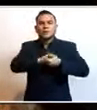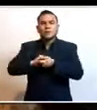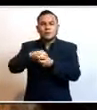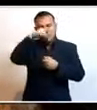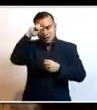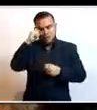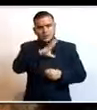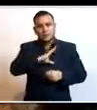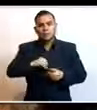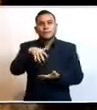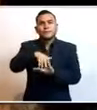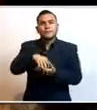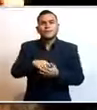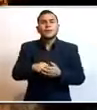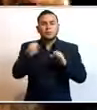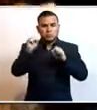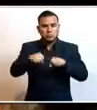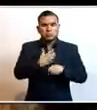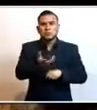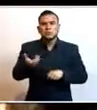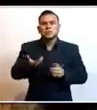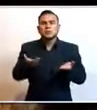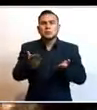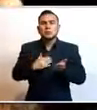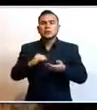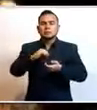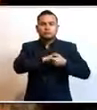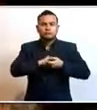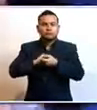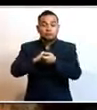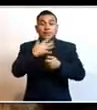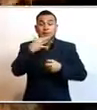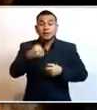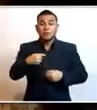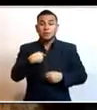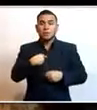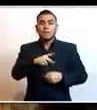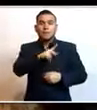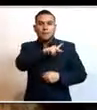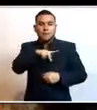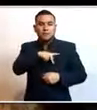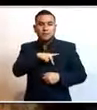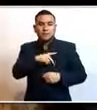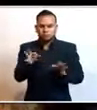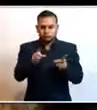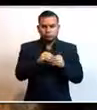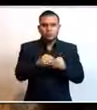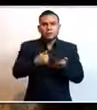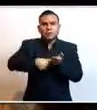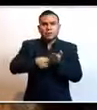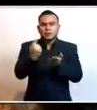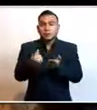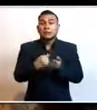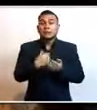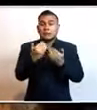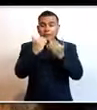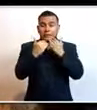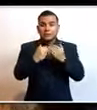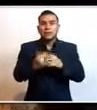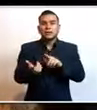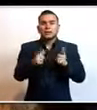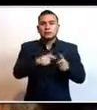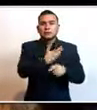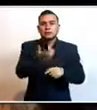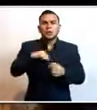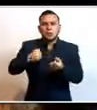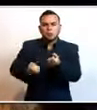por el pueblo salvadoreño. Vamos a poder hacer más si lo hacemos juntos. Y se lo dije personalmente a varios alcaldes y lo digo ahora públicamente. Estamos listos